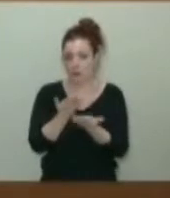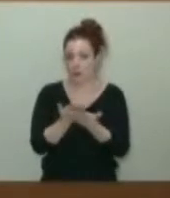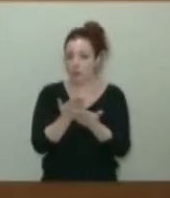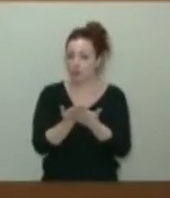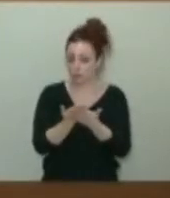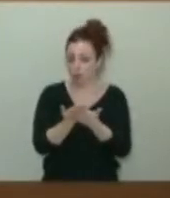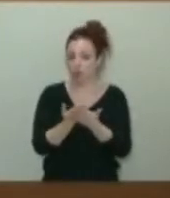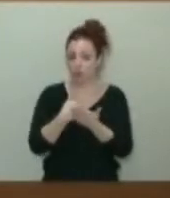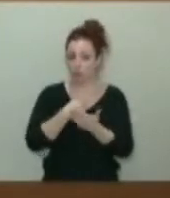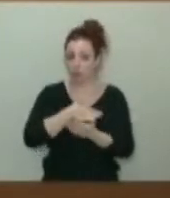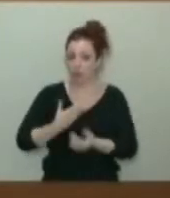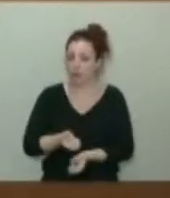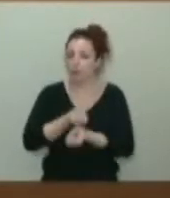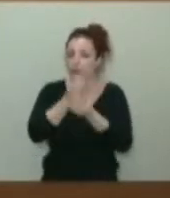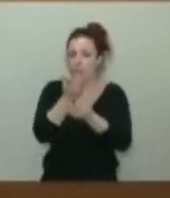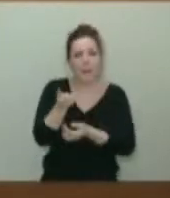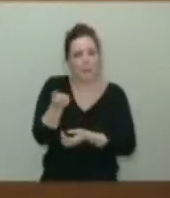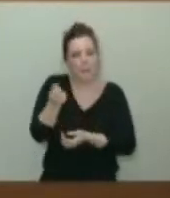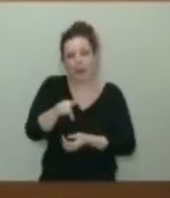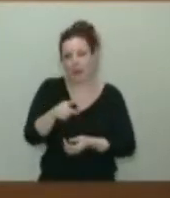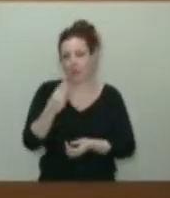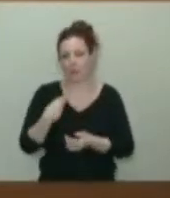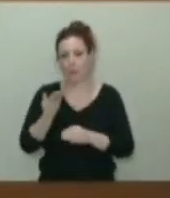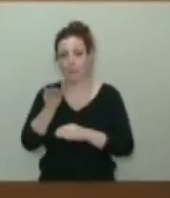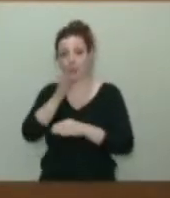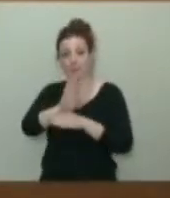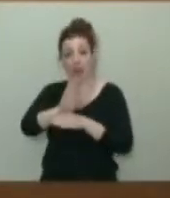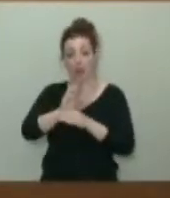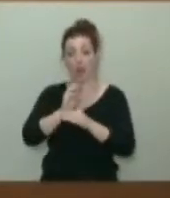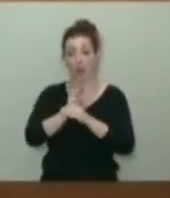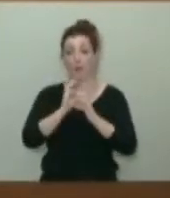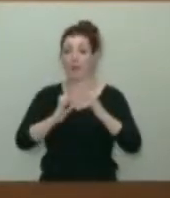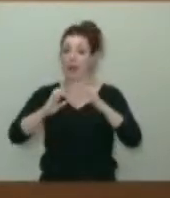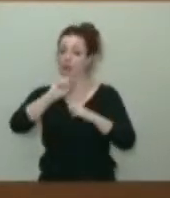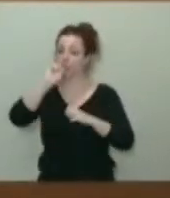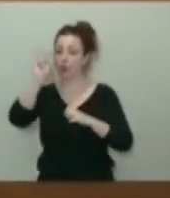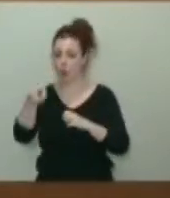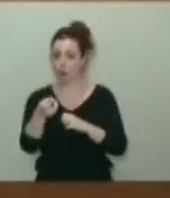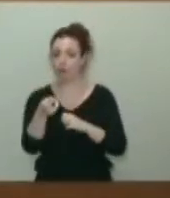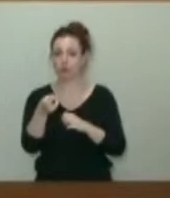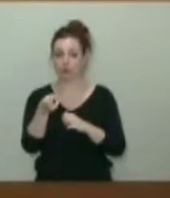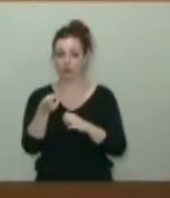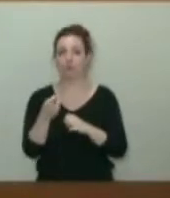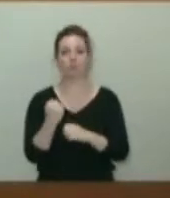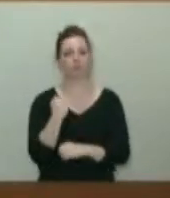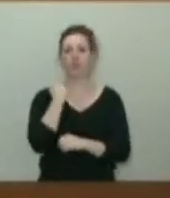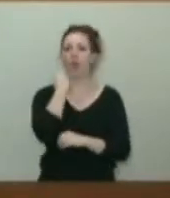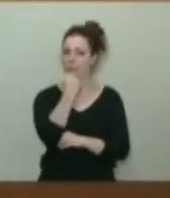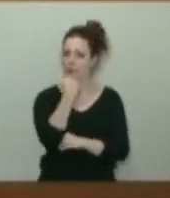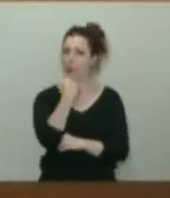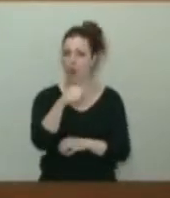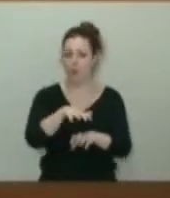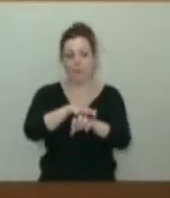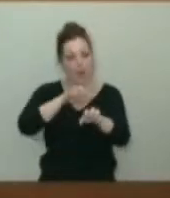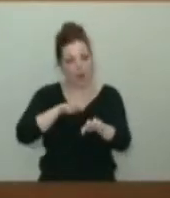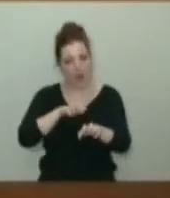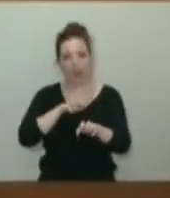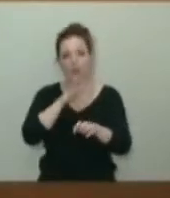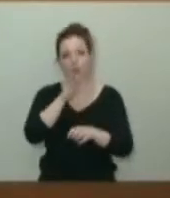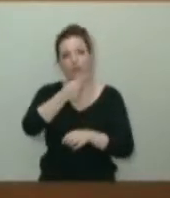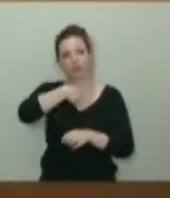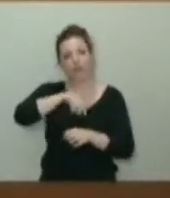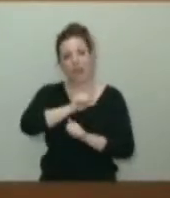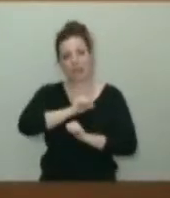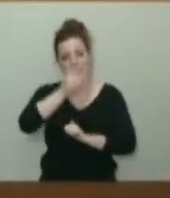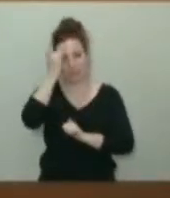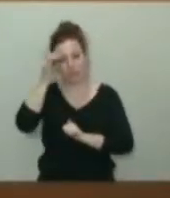quiero manifestar que es similar a la que se ha presentado en otros parlamentos autonómicos y que ha contado con respaldo mayoritario, por lo que esperamos que aquí